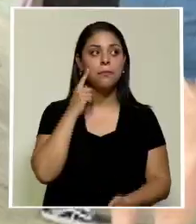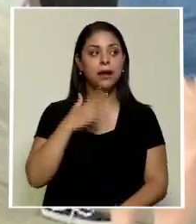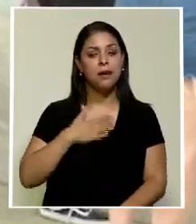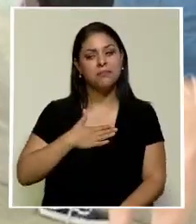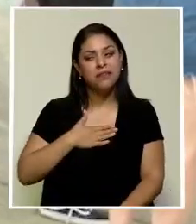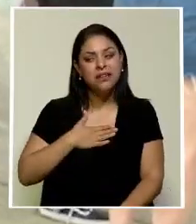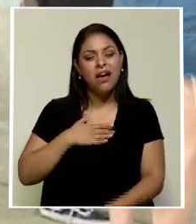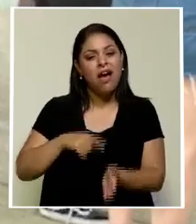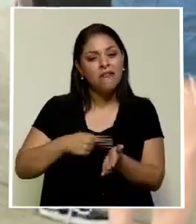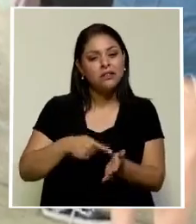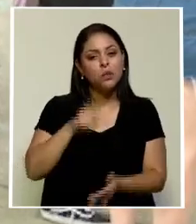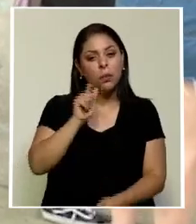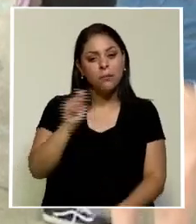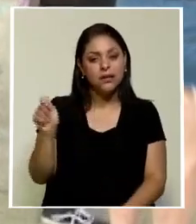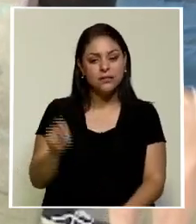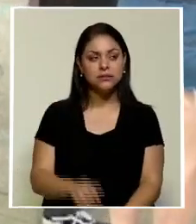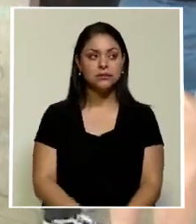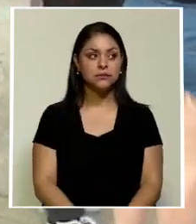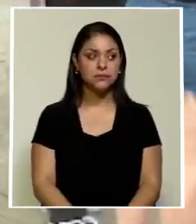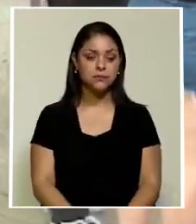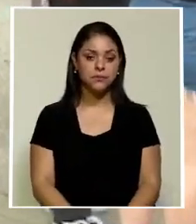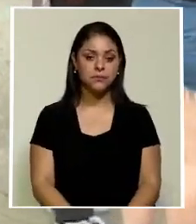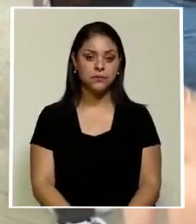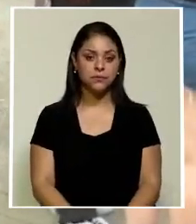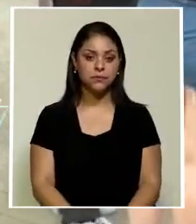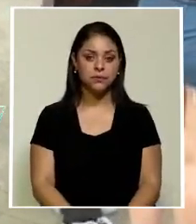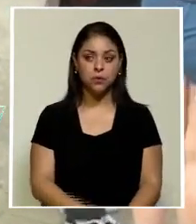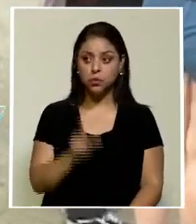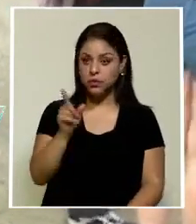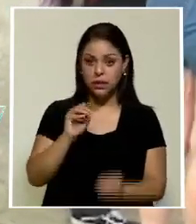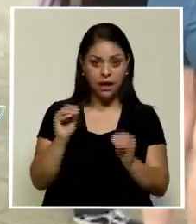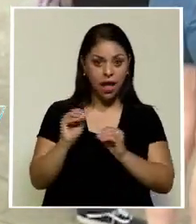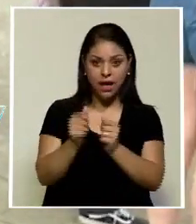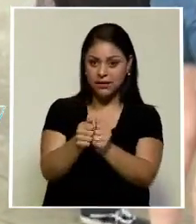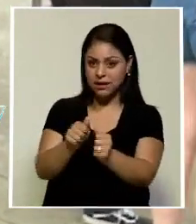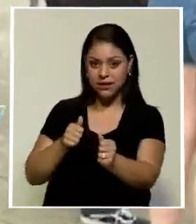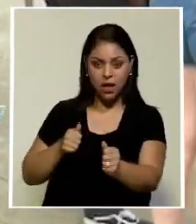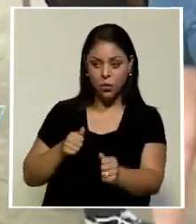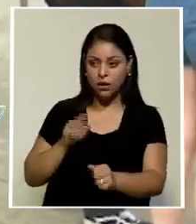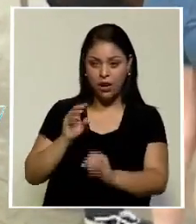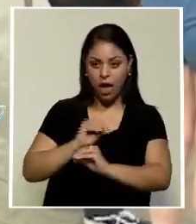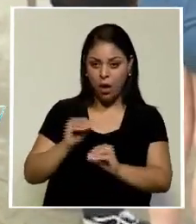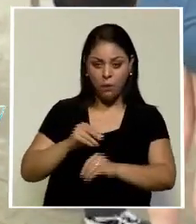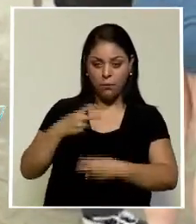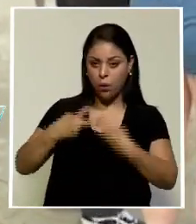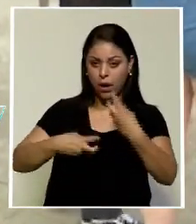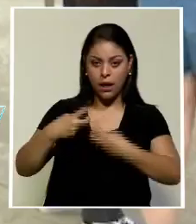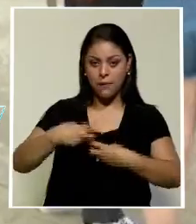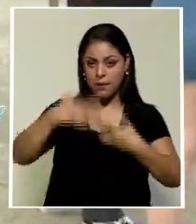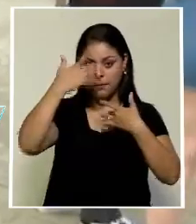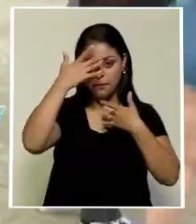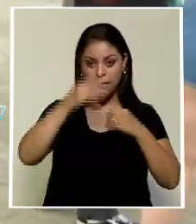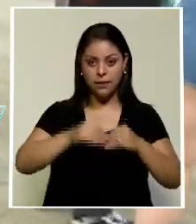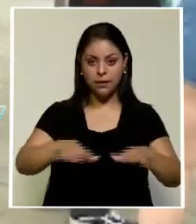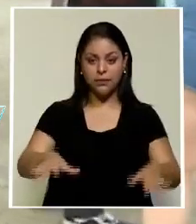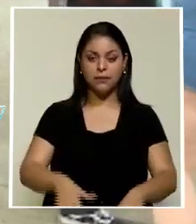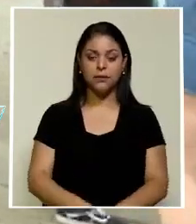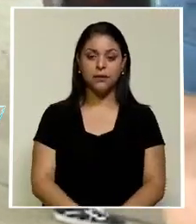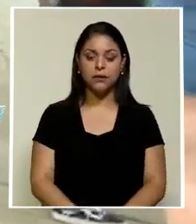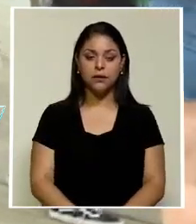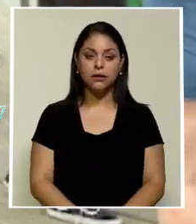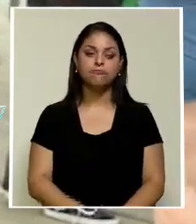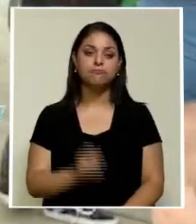mes. Pasándola. ¿No ha tenido problemas hasta el momento durante todos estos meses de pandemia? Pues